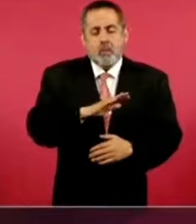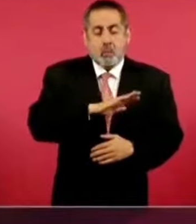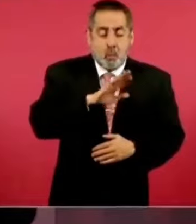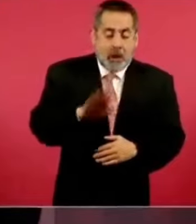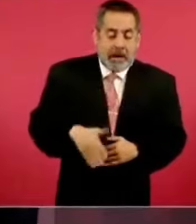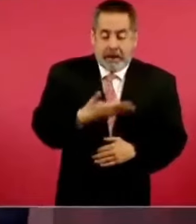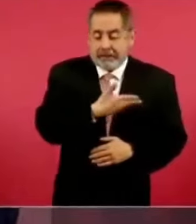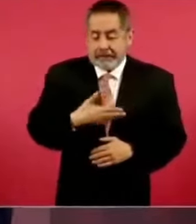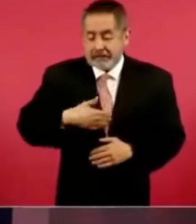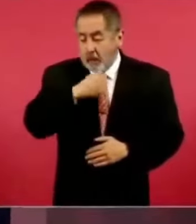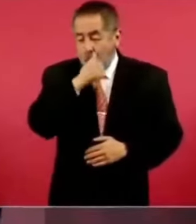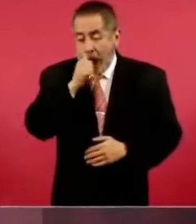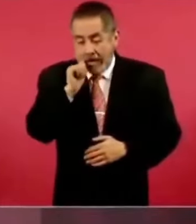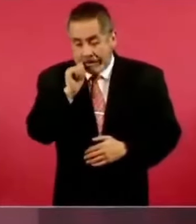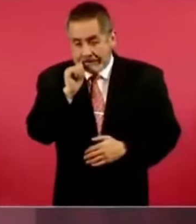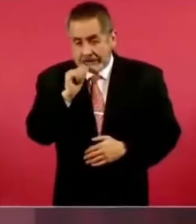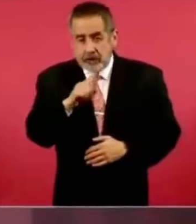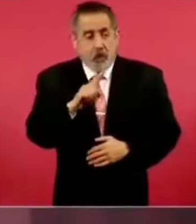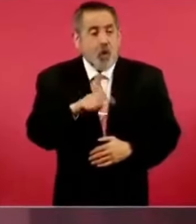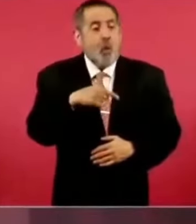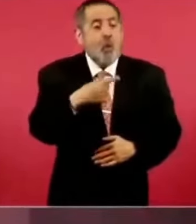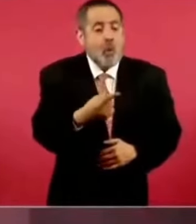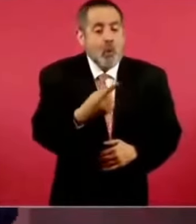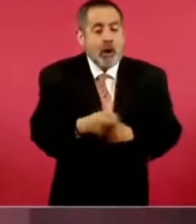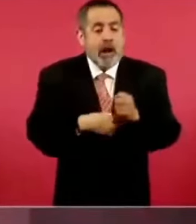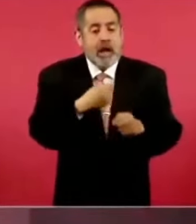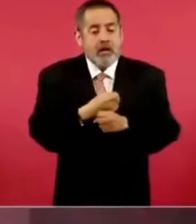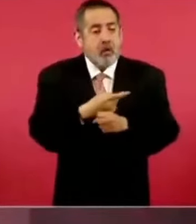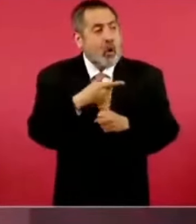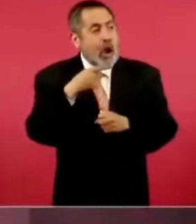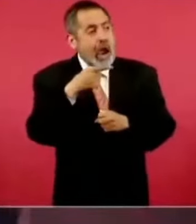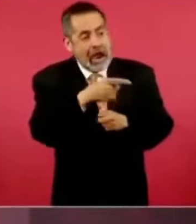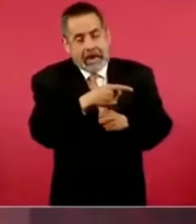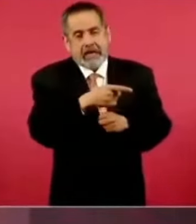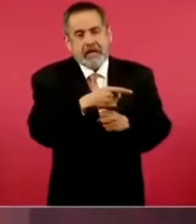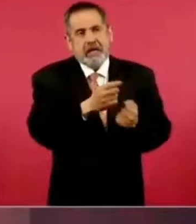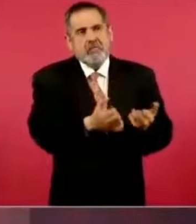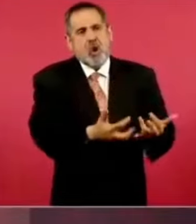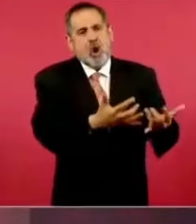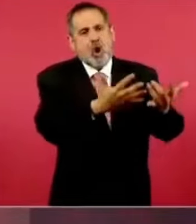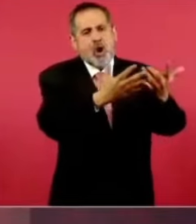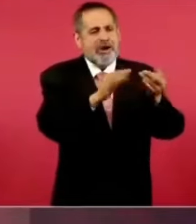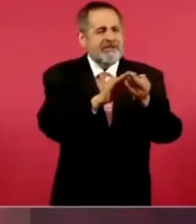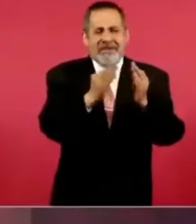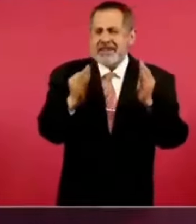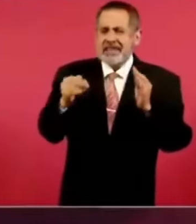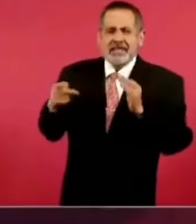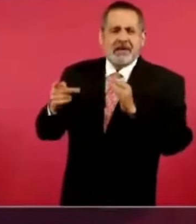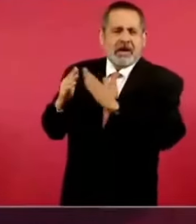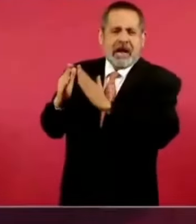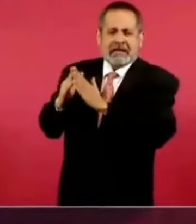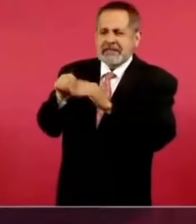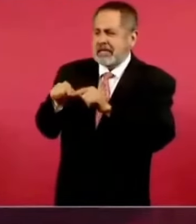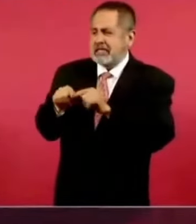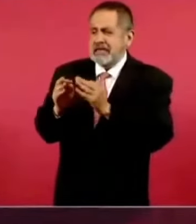cerca de donde viví, aquí, en Palacio.